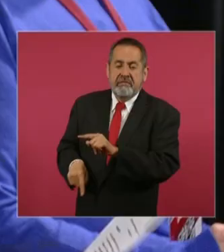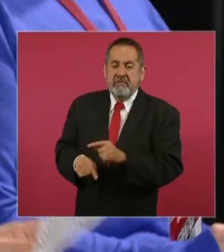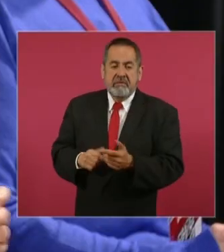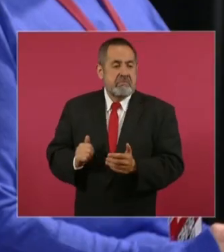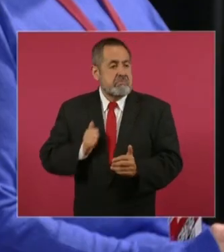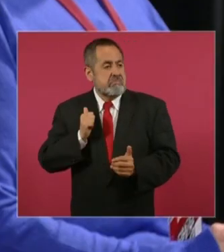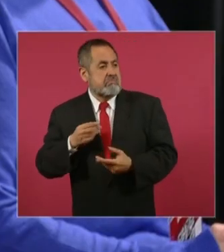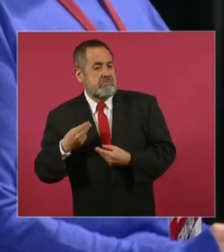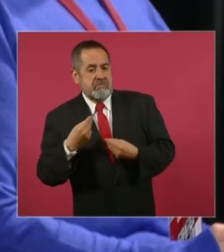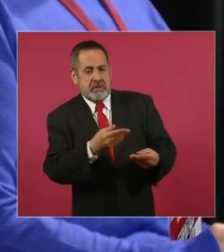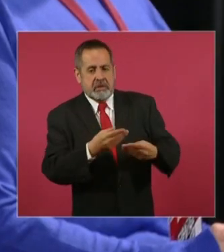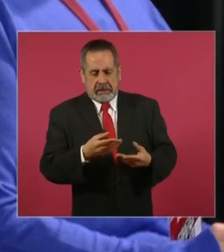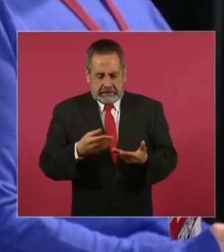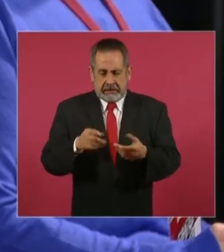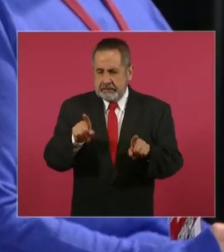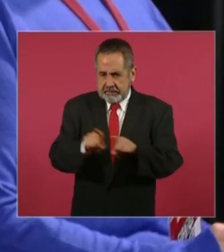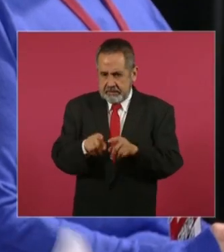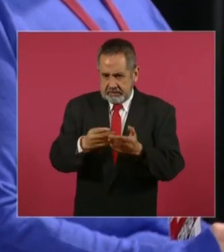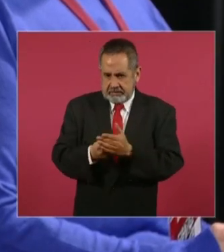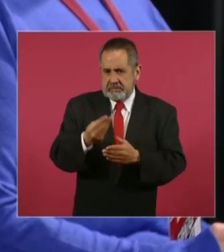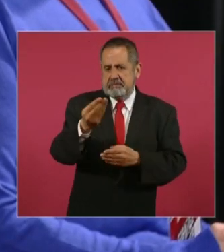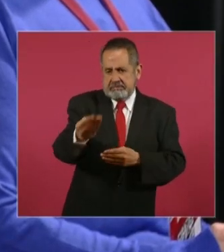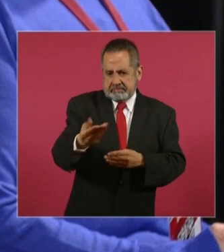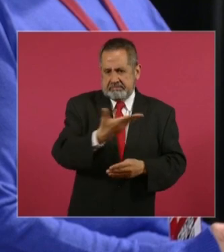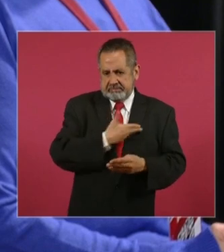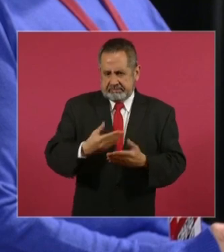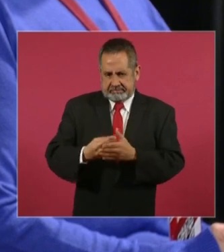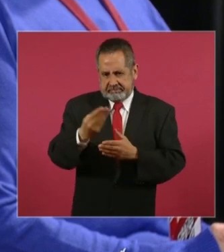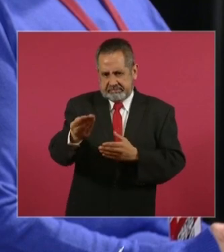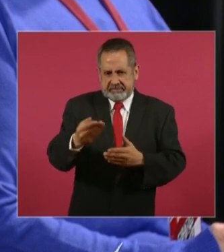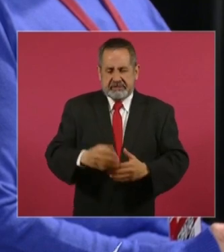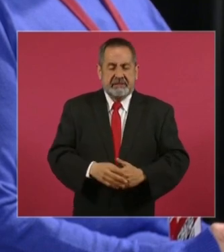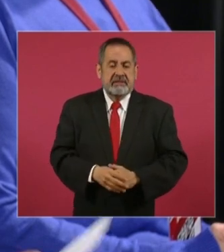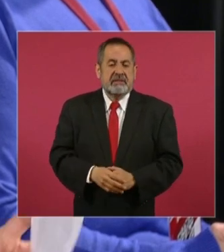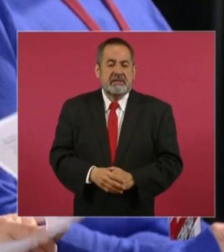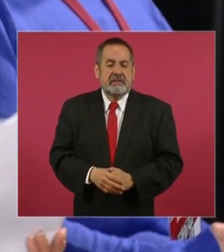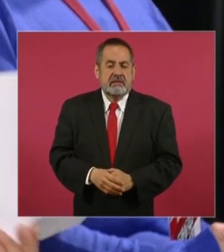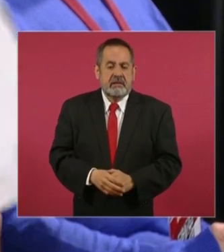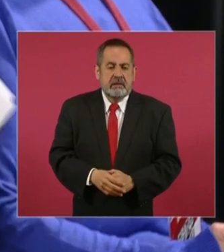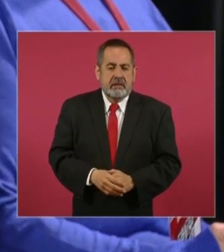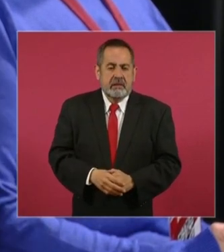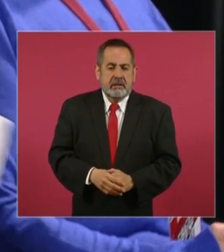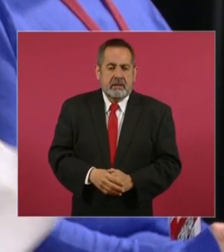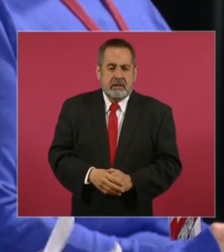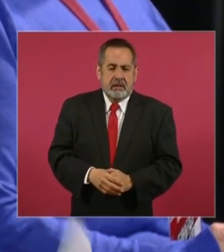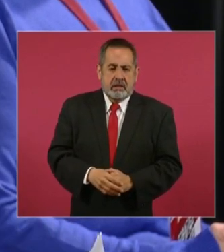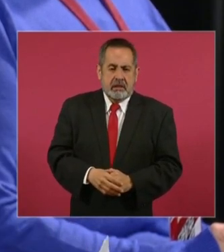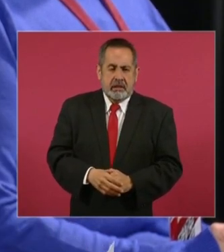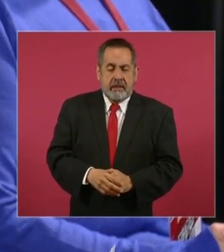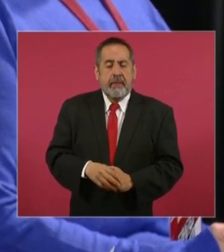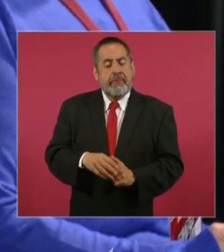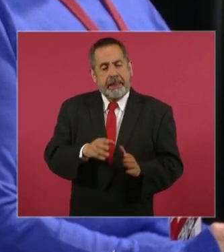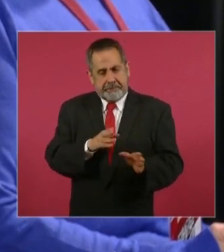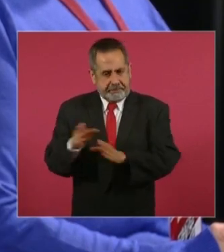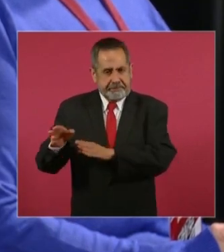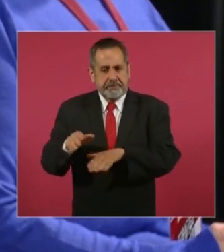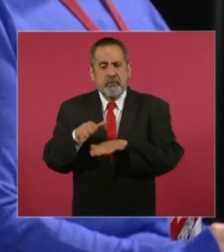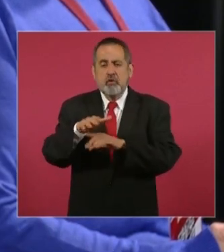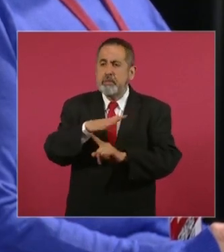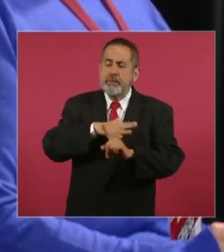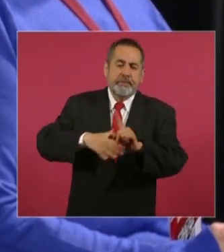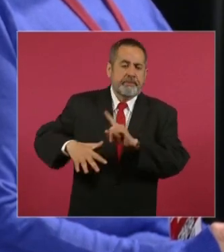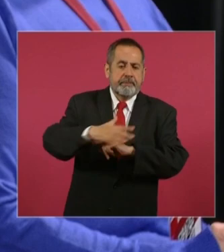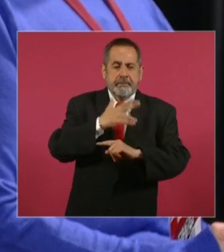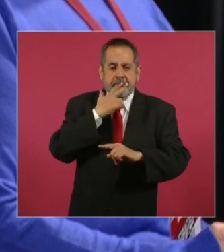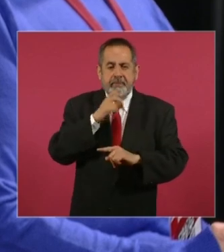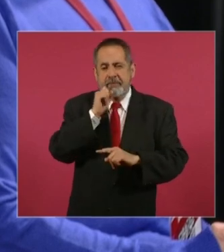también le dejo este escrito, presidente. Y bueno, ya con cuestiones del medio ambiente,